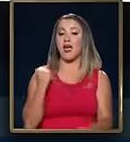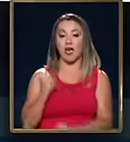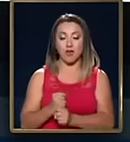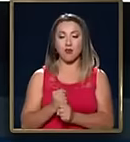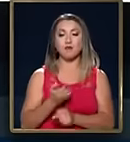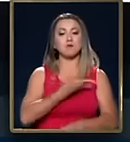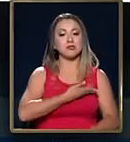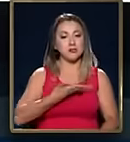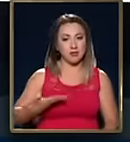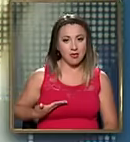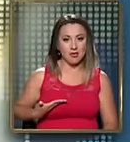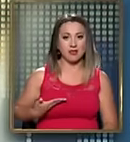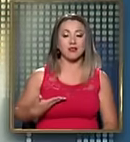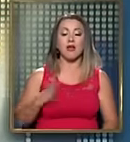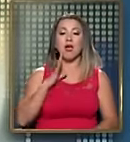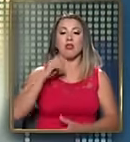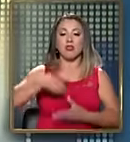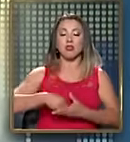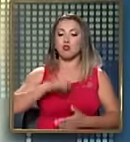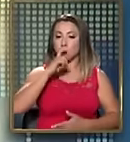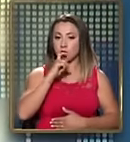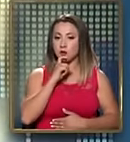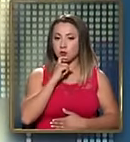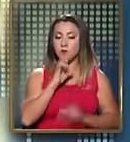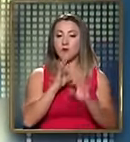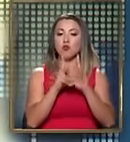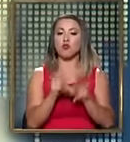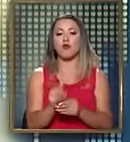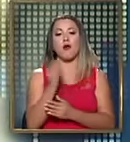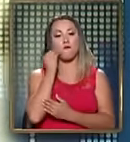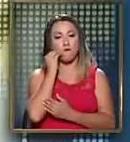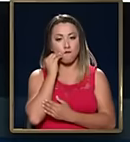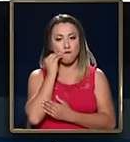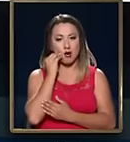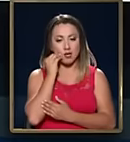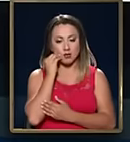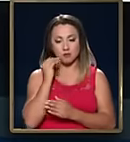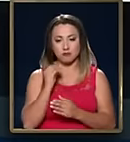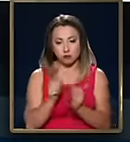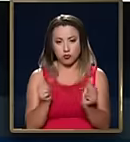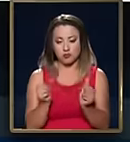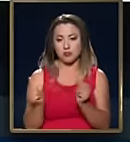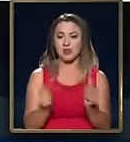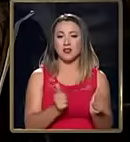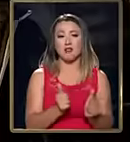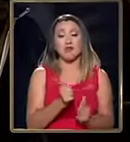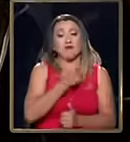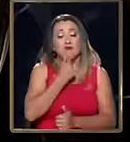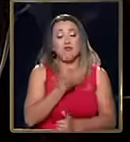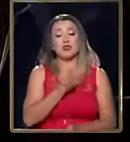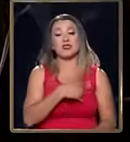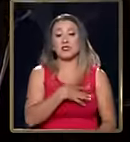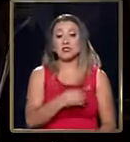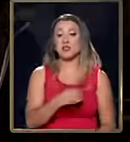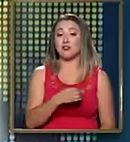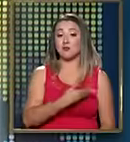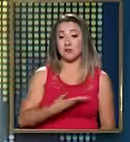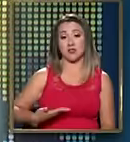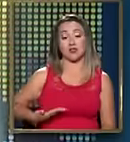es presidenta al interior de Curicó de un club de abuelitos, y debo confesarle que no es fácil ser hijo de la presidenta.